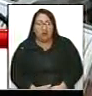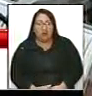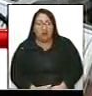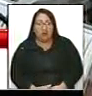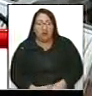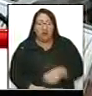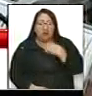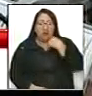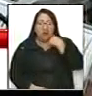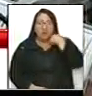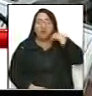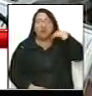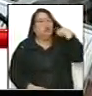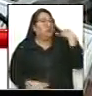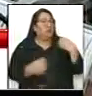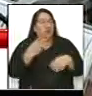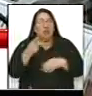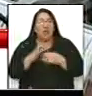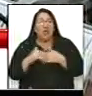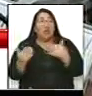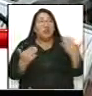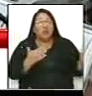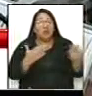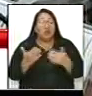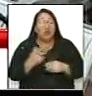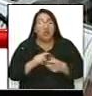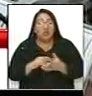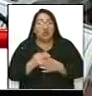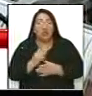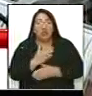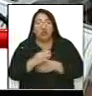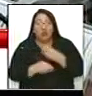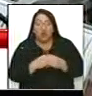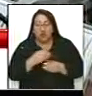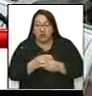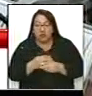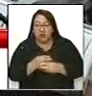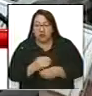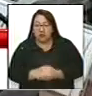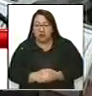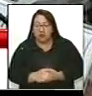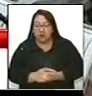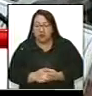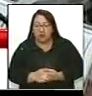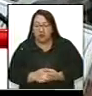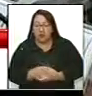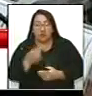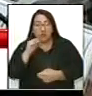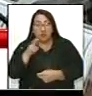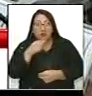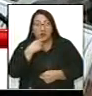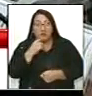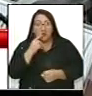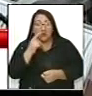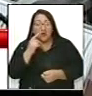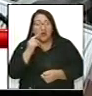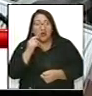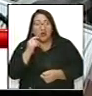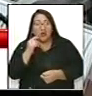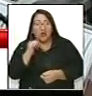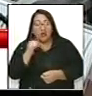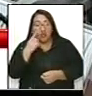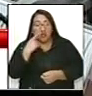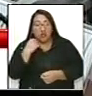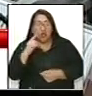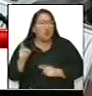como dice, interactuar en un mundo de ver que las mujeres y los varones no estamos